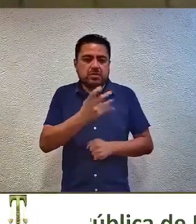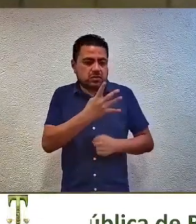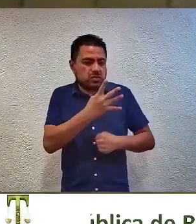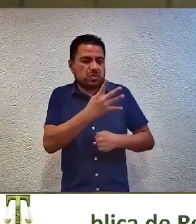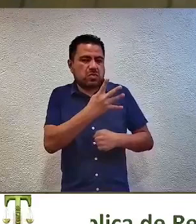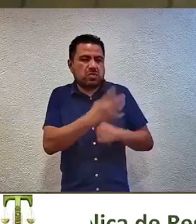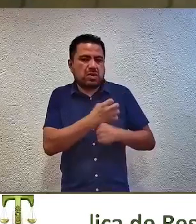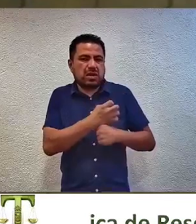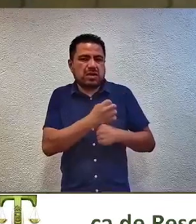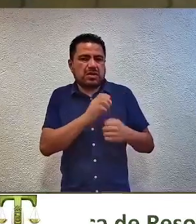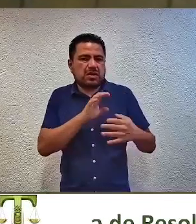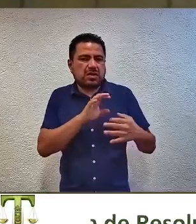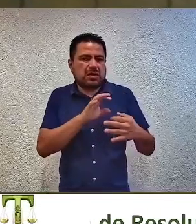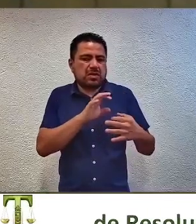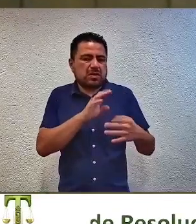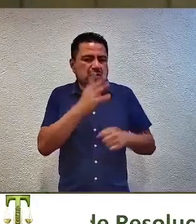cuarto